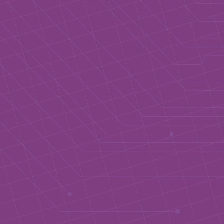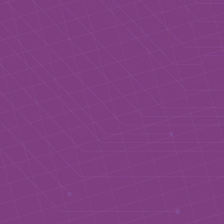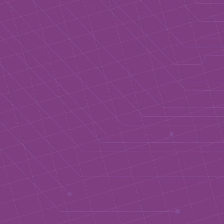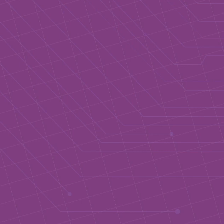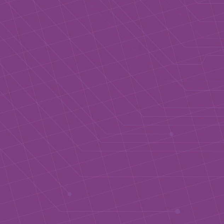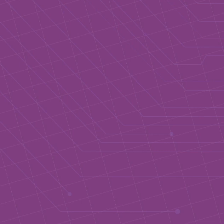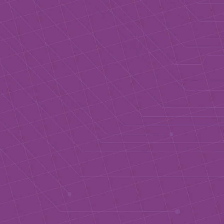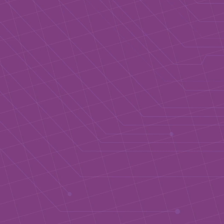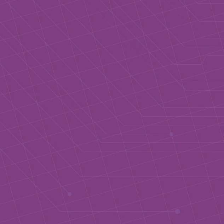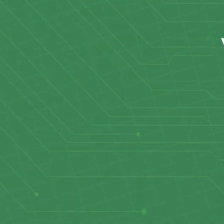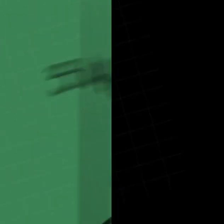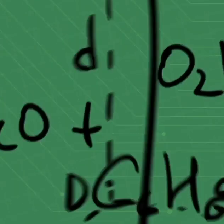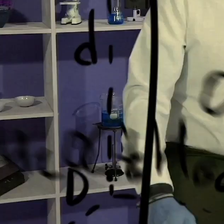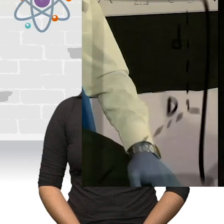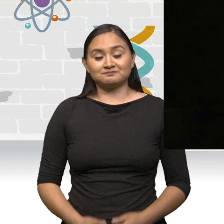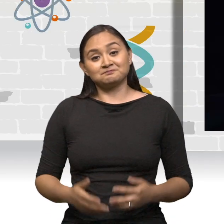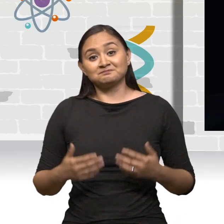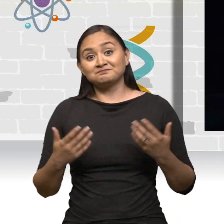metros sobre segundos.